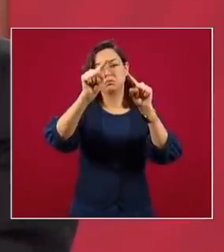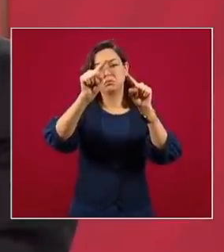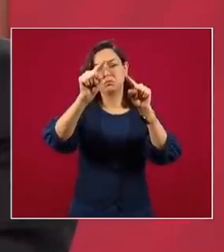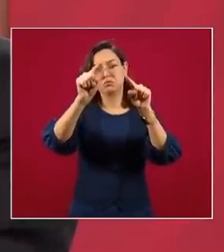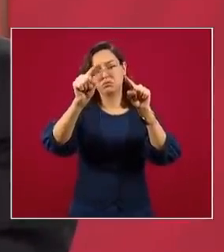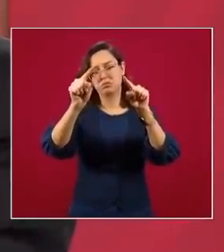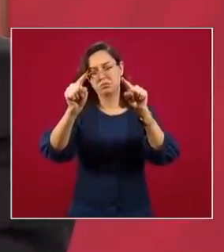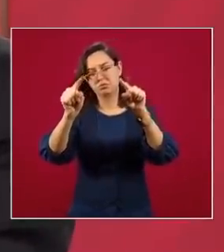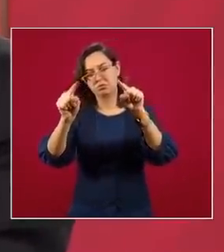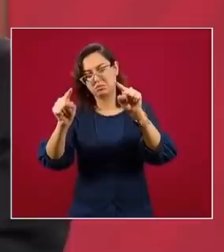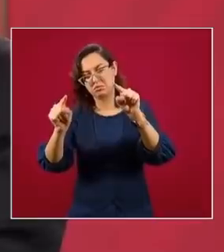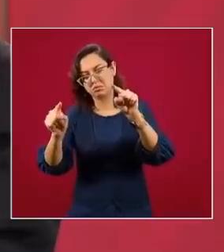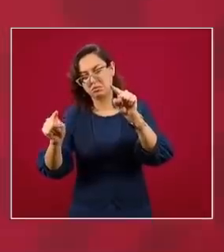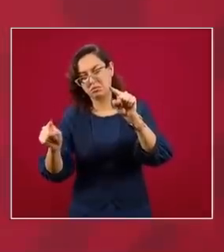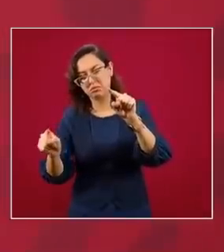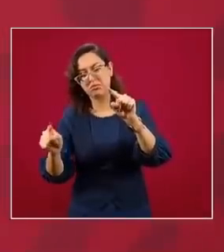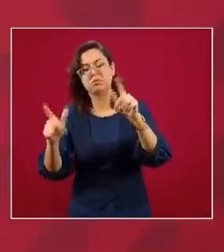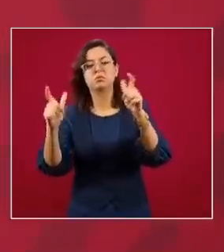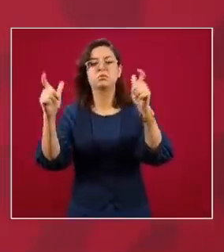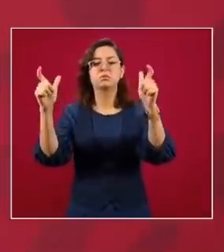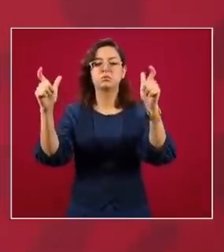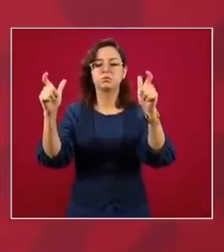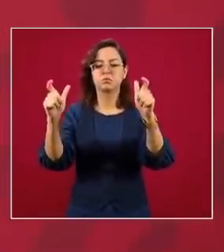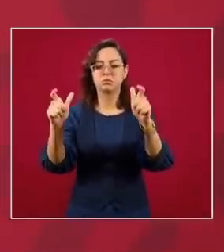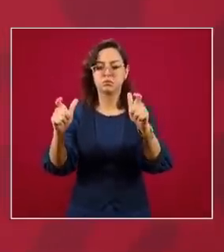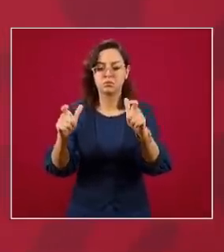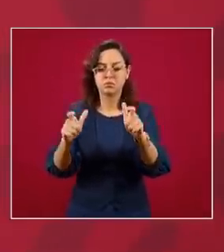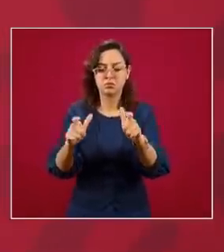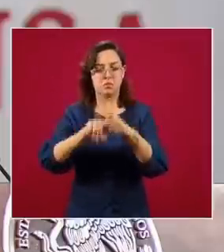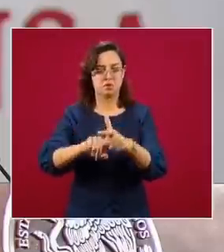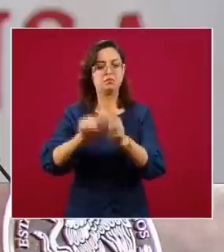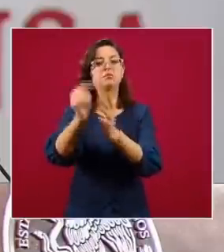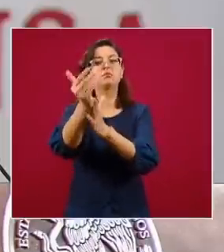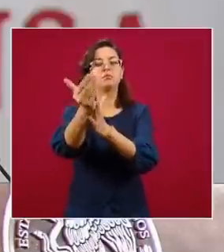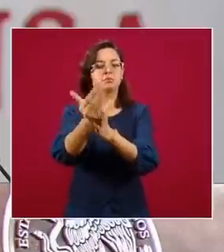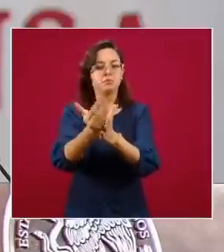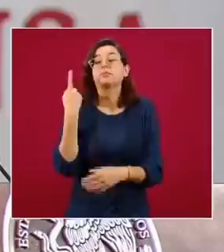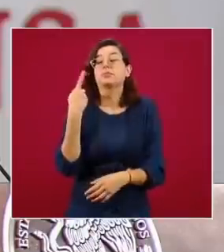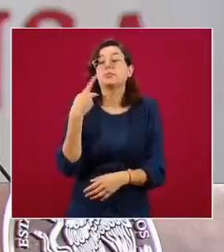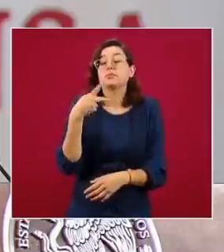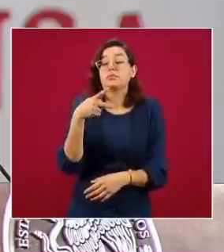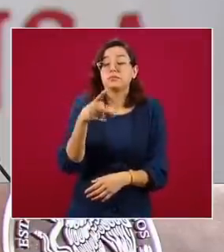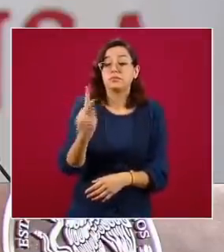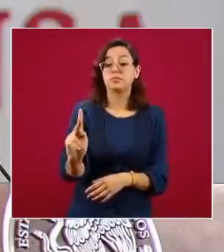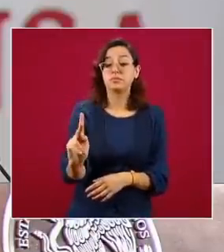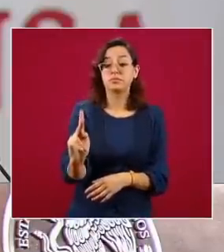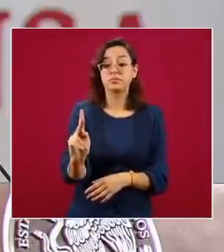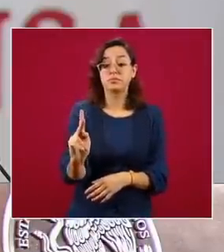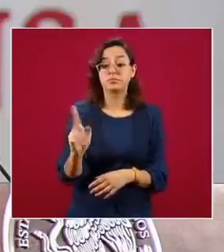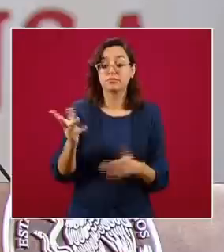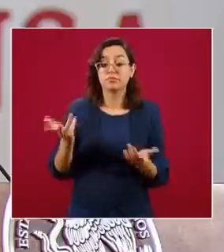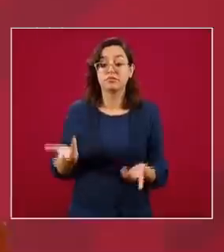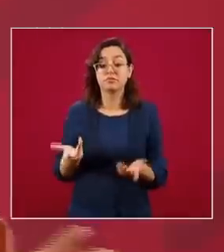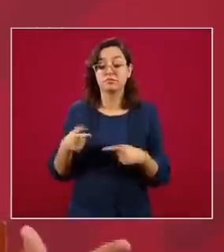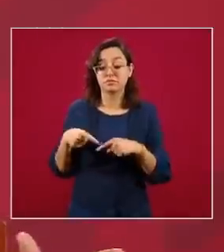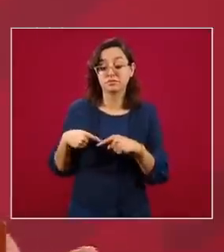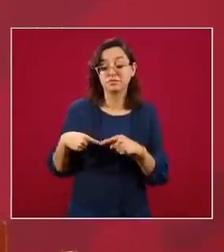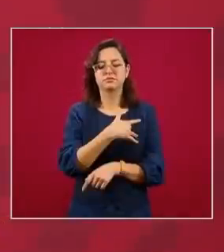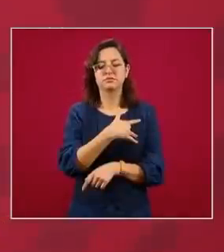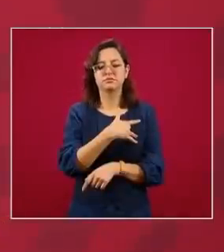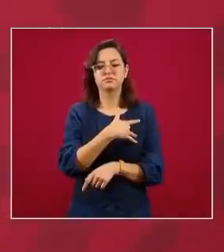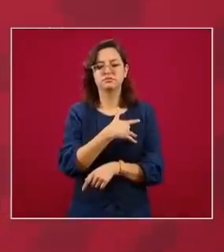descenso en los sitios de más afectación. Pero si en estos